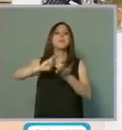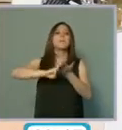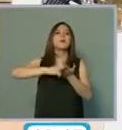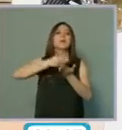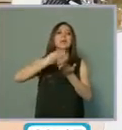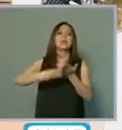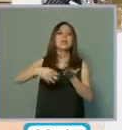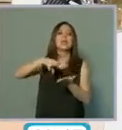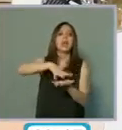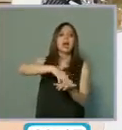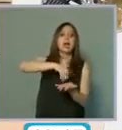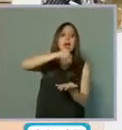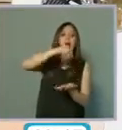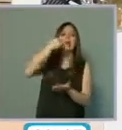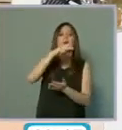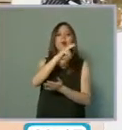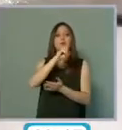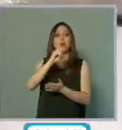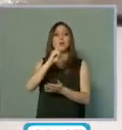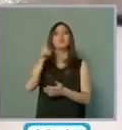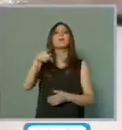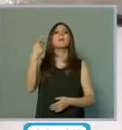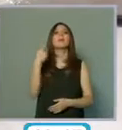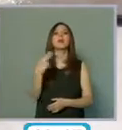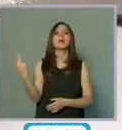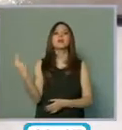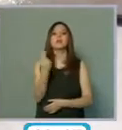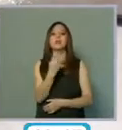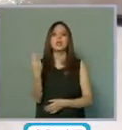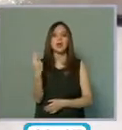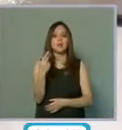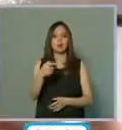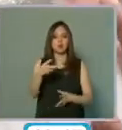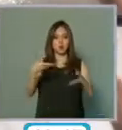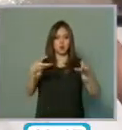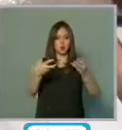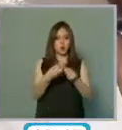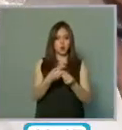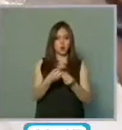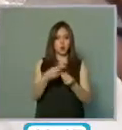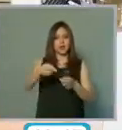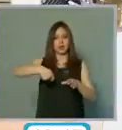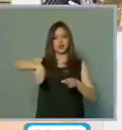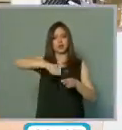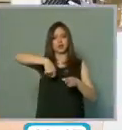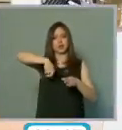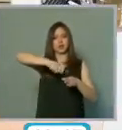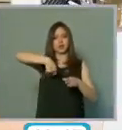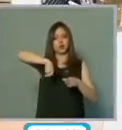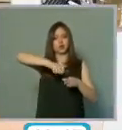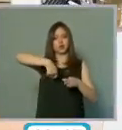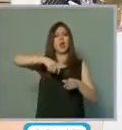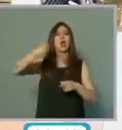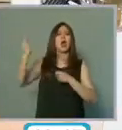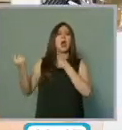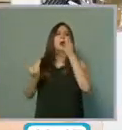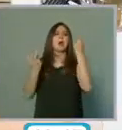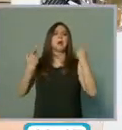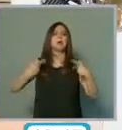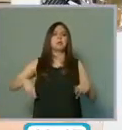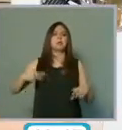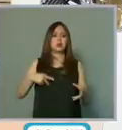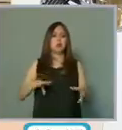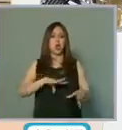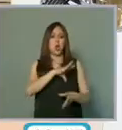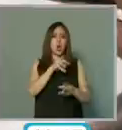con harina se llama roux. Vamos a comenzar a hacer primero un roux y este es el paso importante. A veces decimos, ay, pues nada más es que se